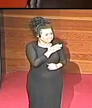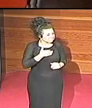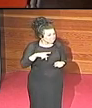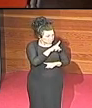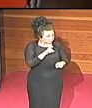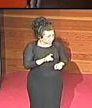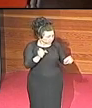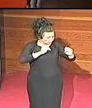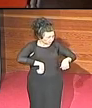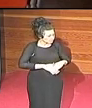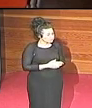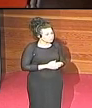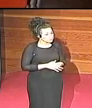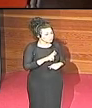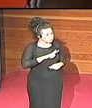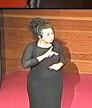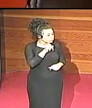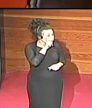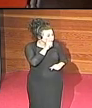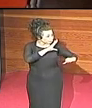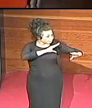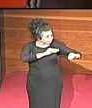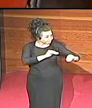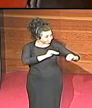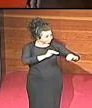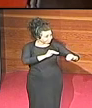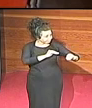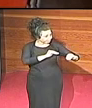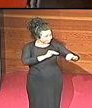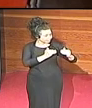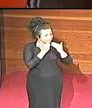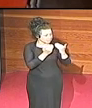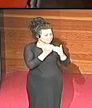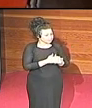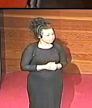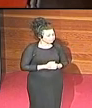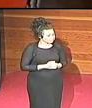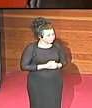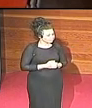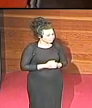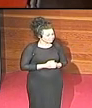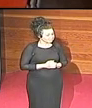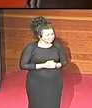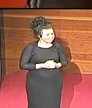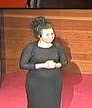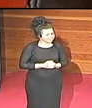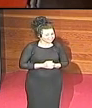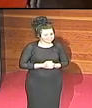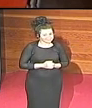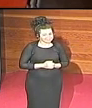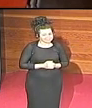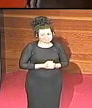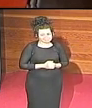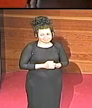orduan. Mesedez, isilarazi telefon mugikorrak, eskerrik asko. Bueno,